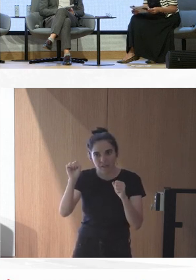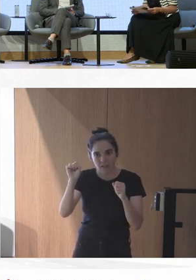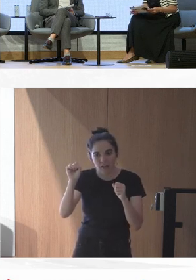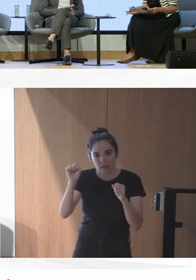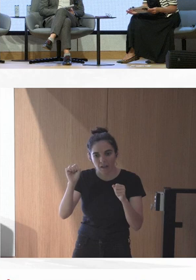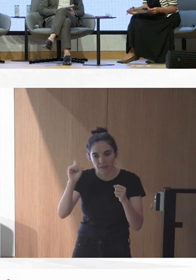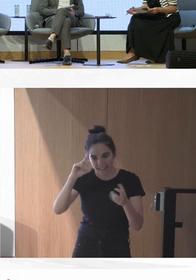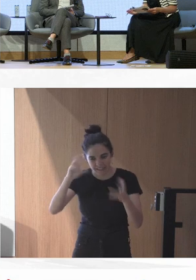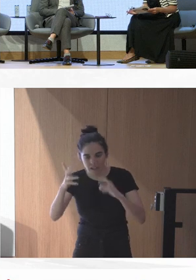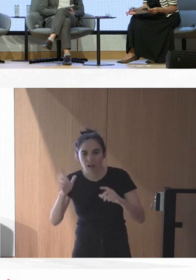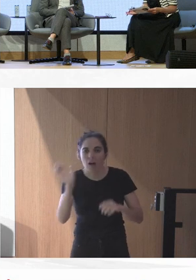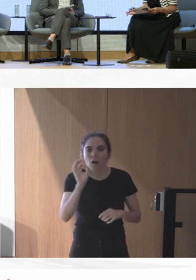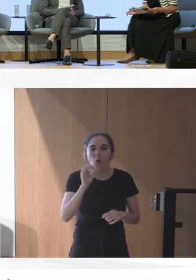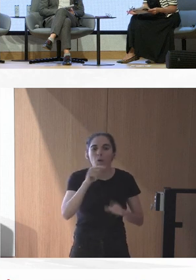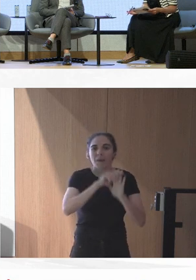el hecho de que